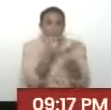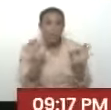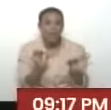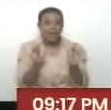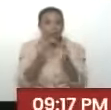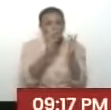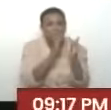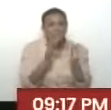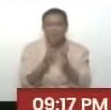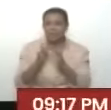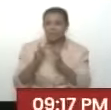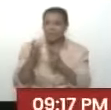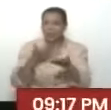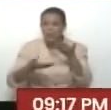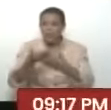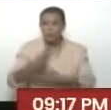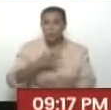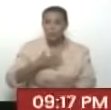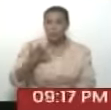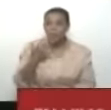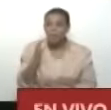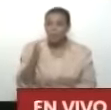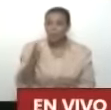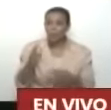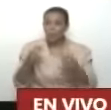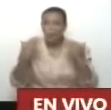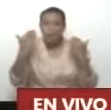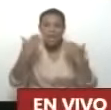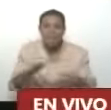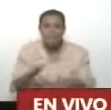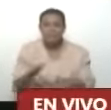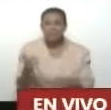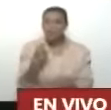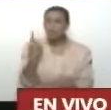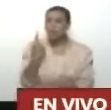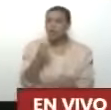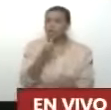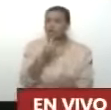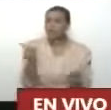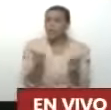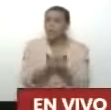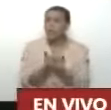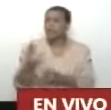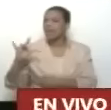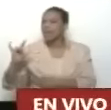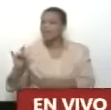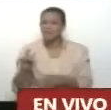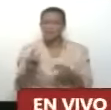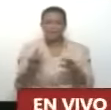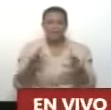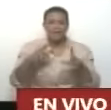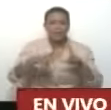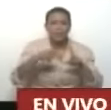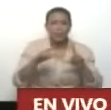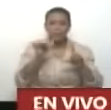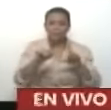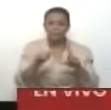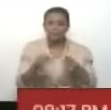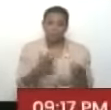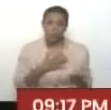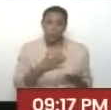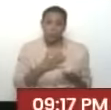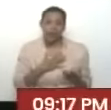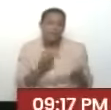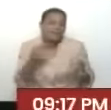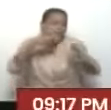redes sociales, porque nosotros, como tal los estudiantes, yo por lo menos también soy parte de la Federación Venezolana de Estudiantes,